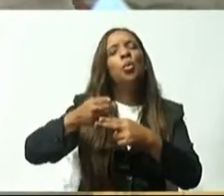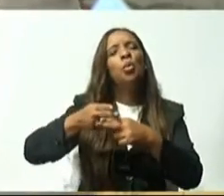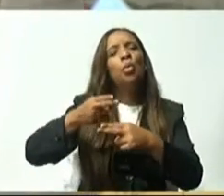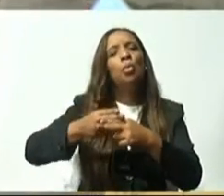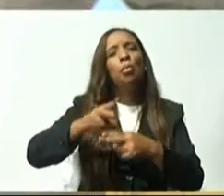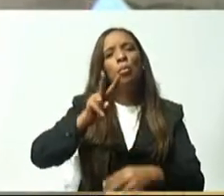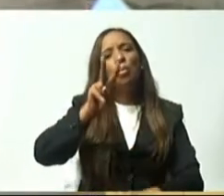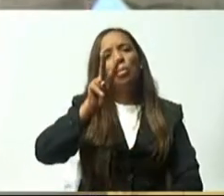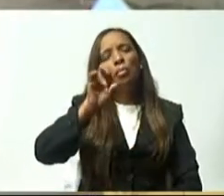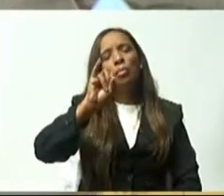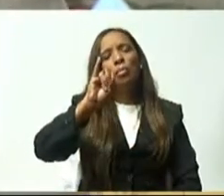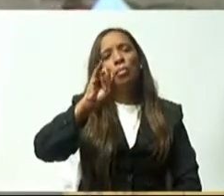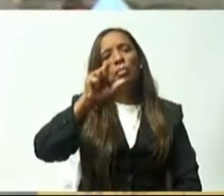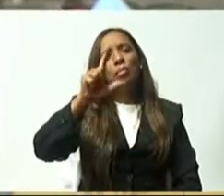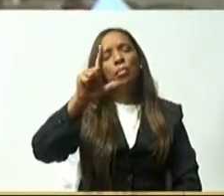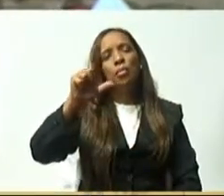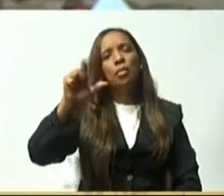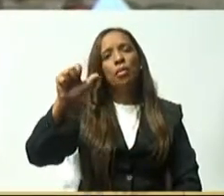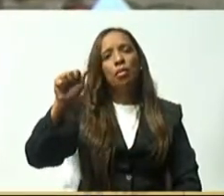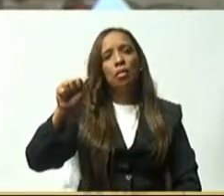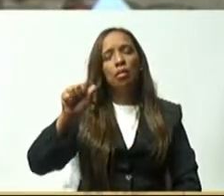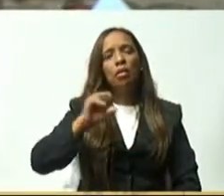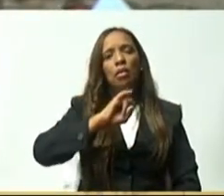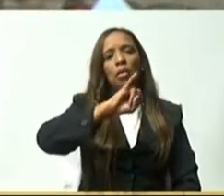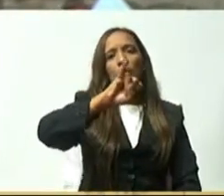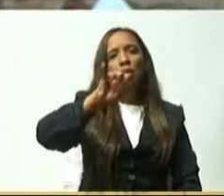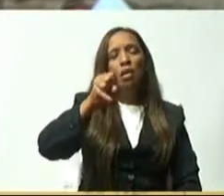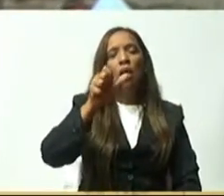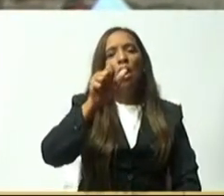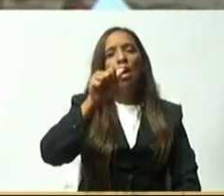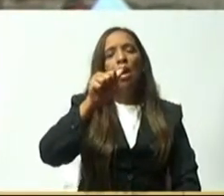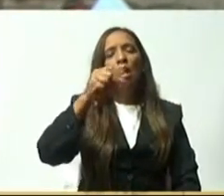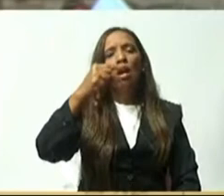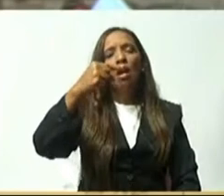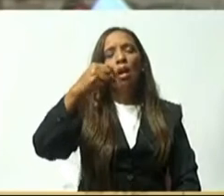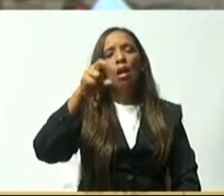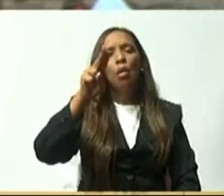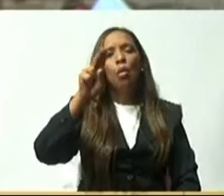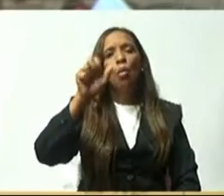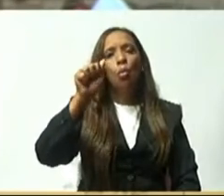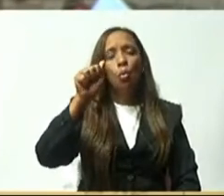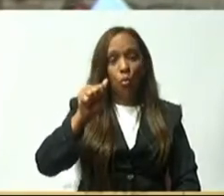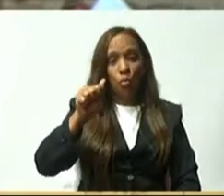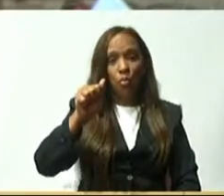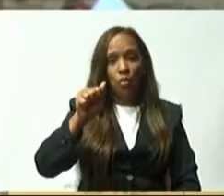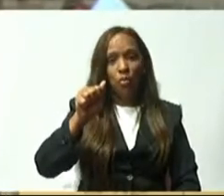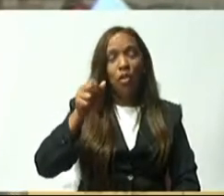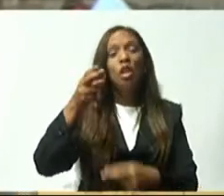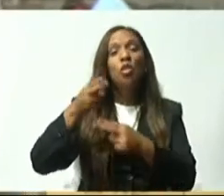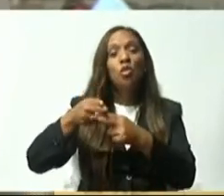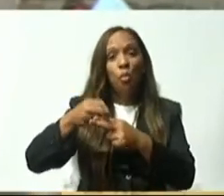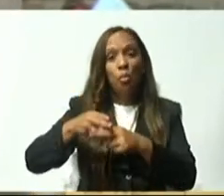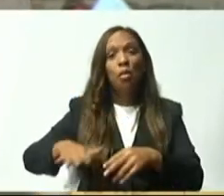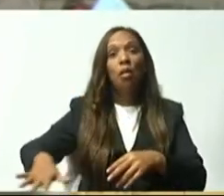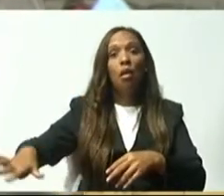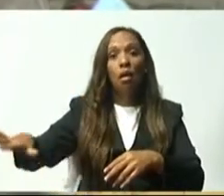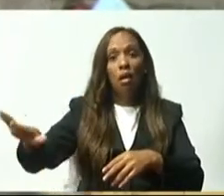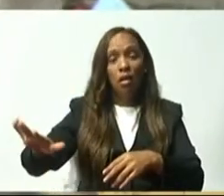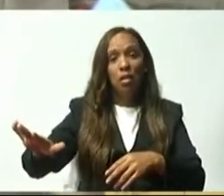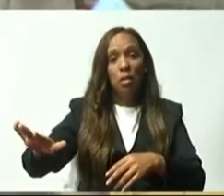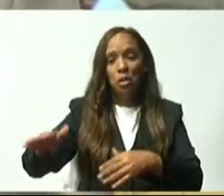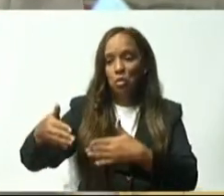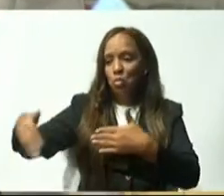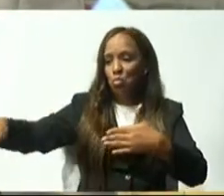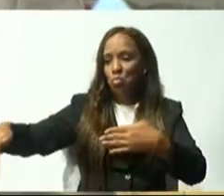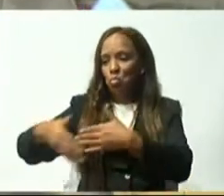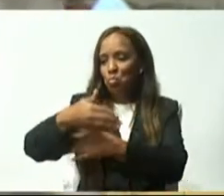hay aproximadamente 10, 15 familias que tienen más de 60 años pernoctando en ese barrio. Y hoy en día,